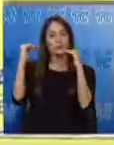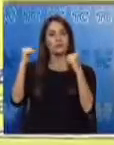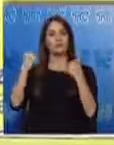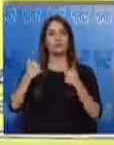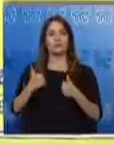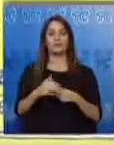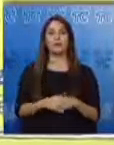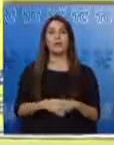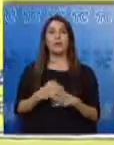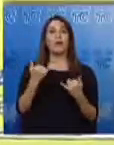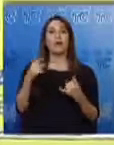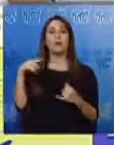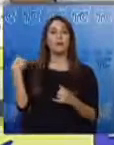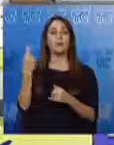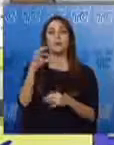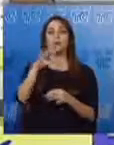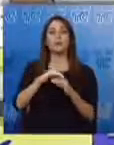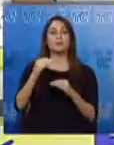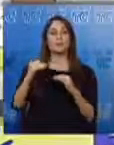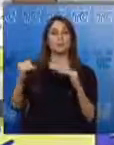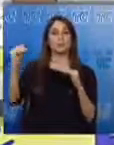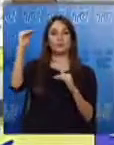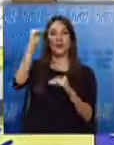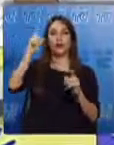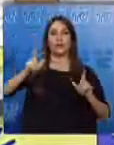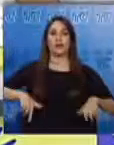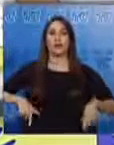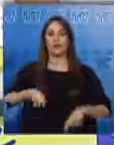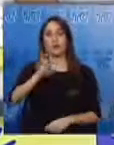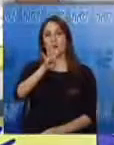esta encuesta, la intención de voto la lidera Lenín Moreno con el